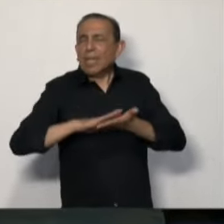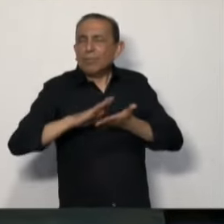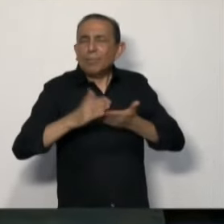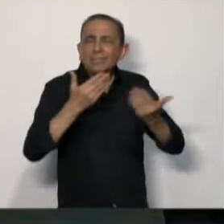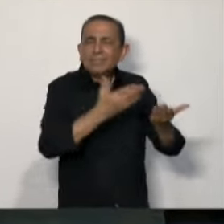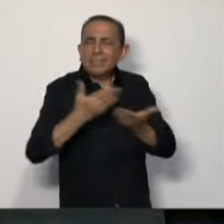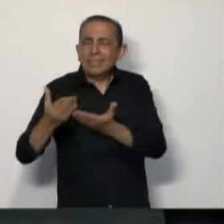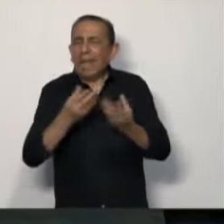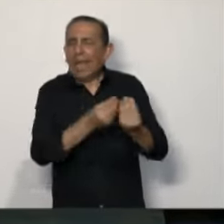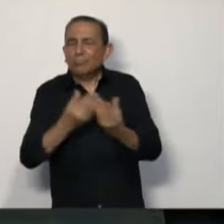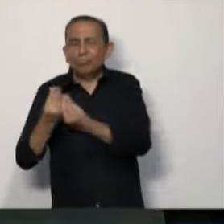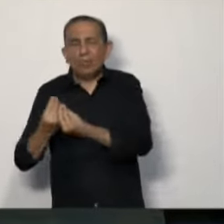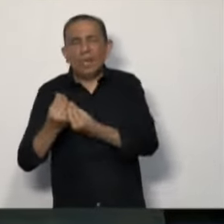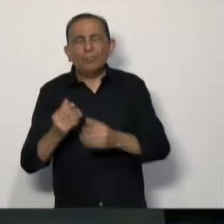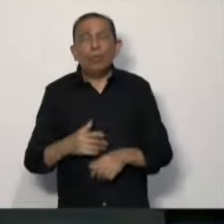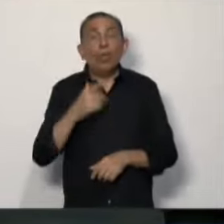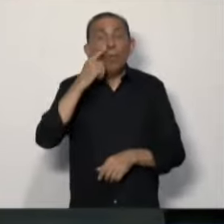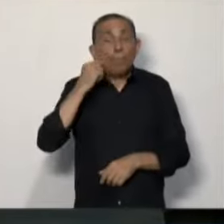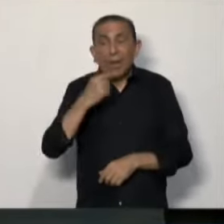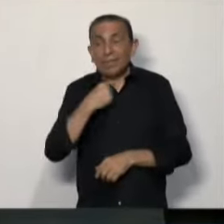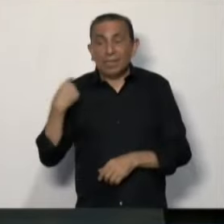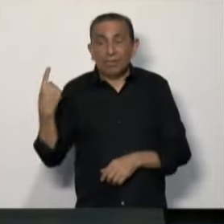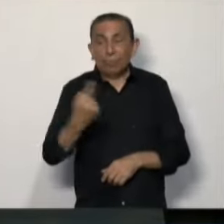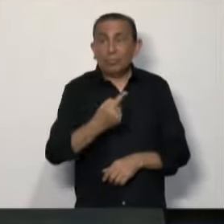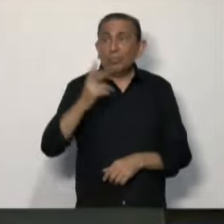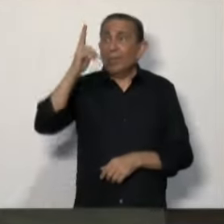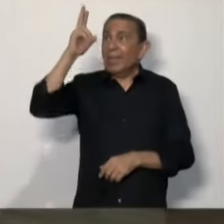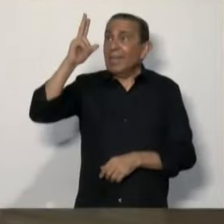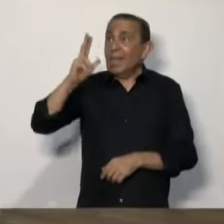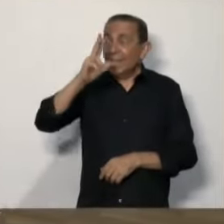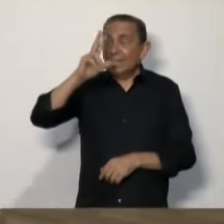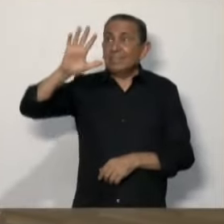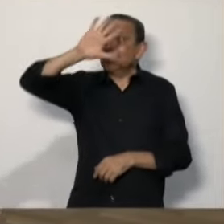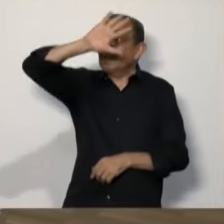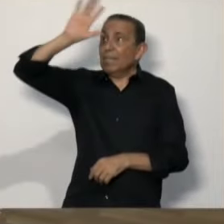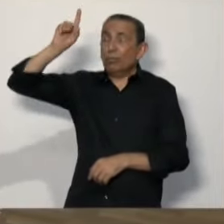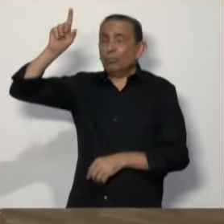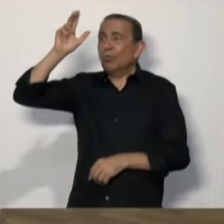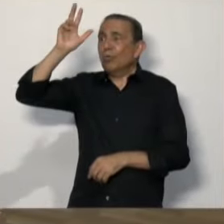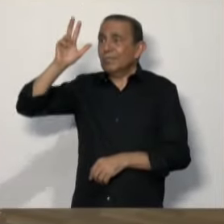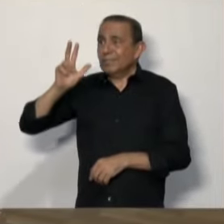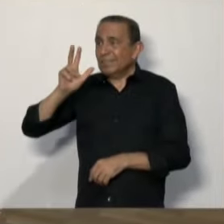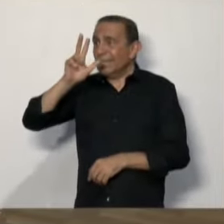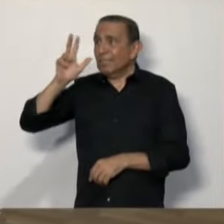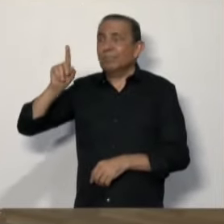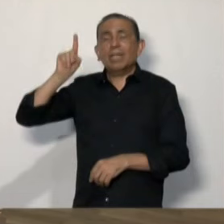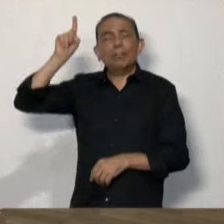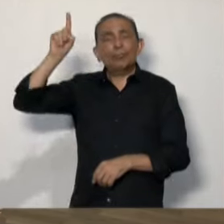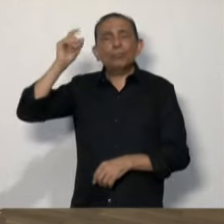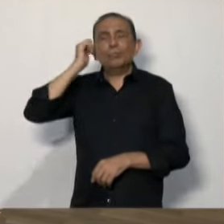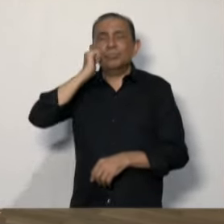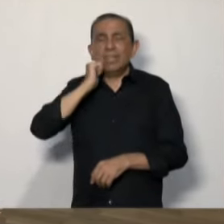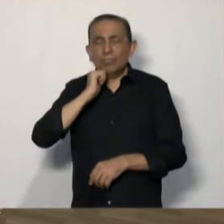servicio de los demás. Padre nuestro que estás en el cielo, santificado sea tu